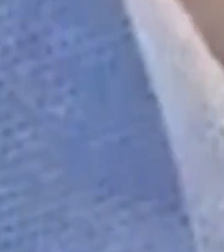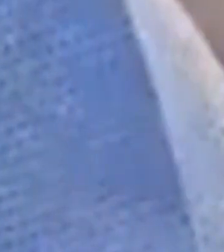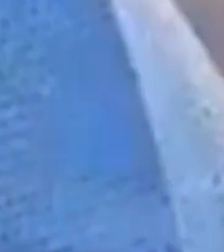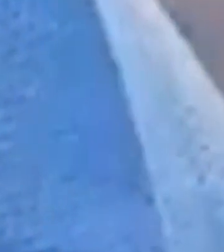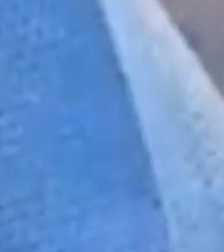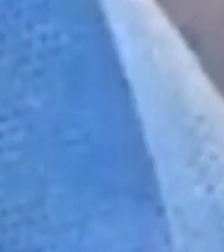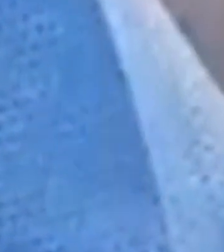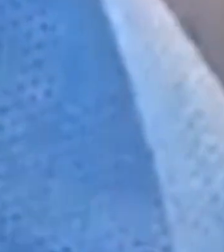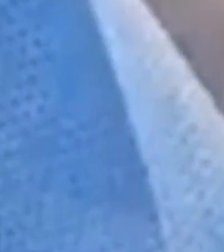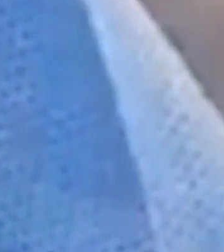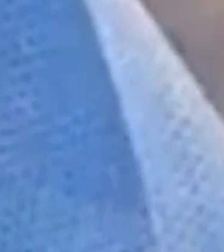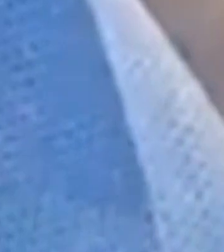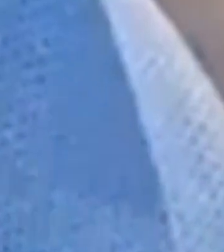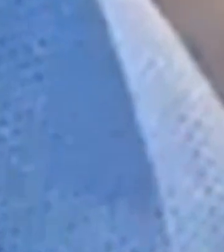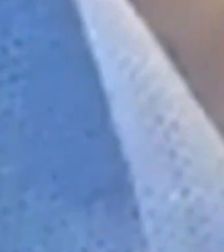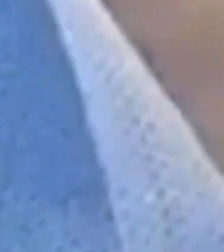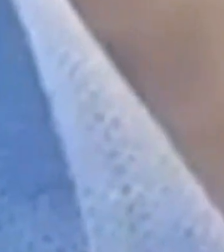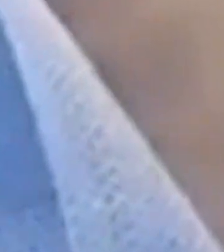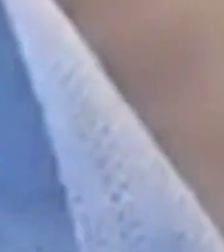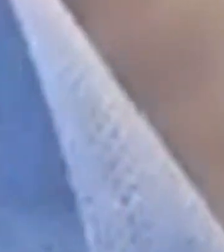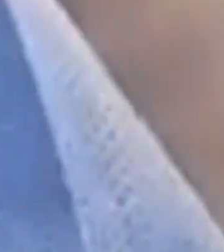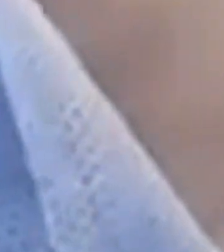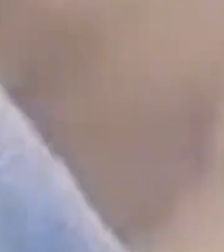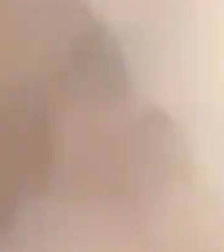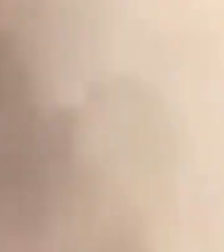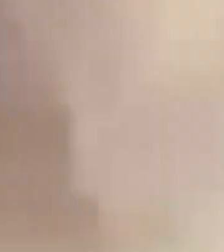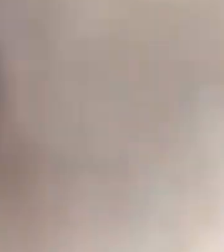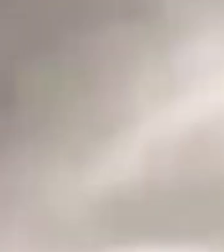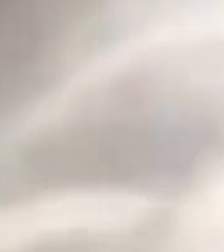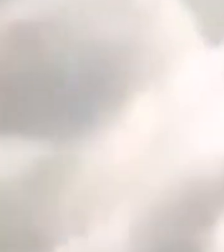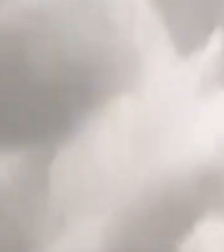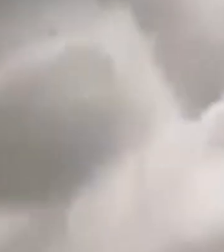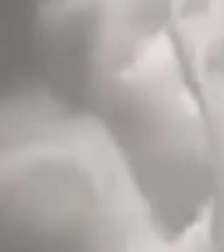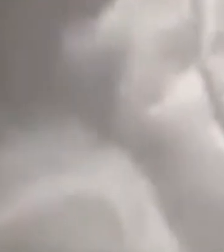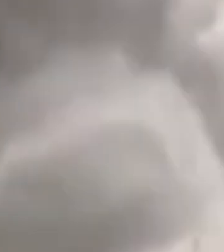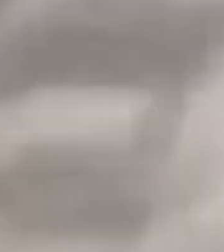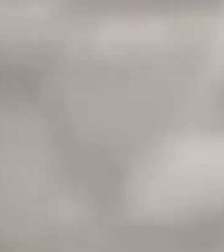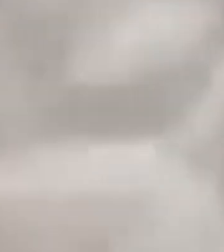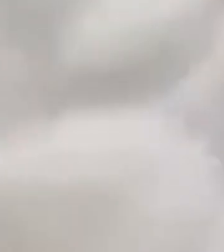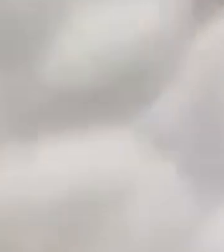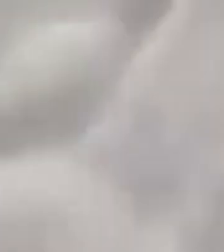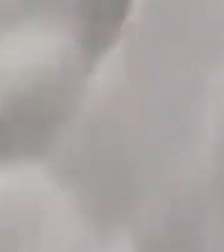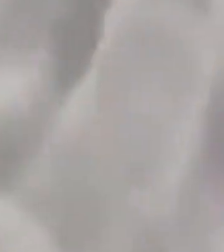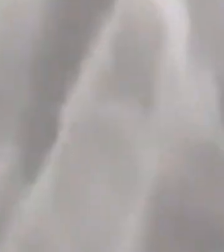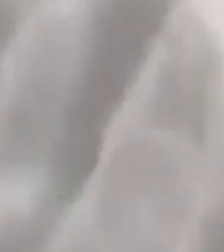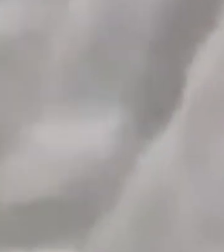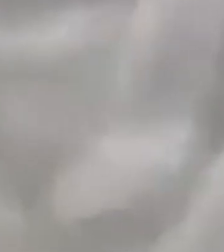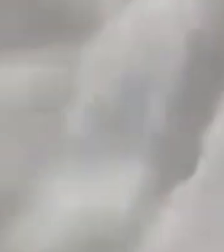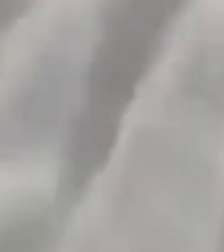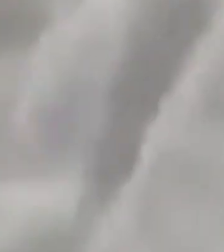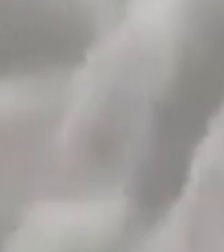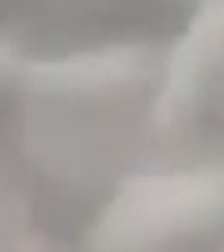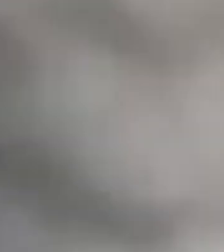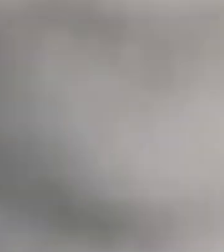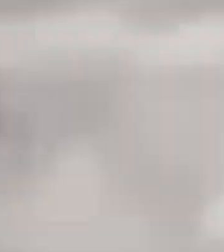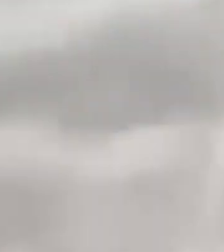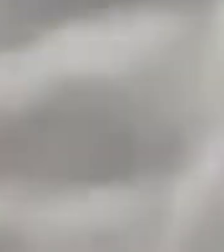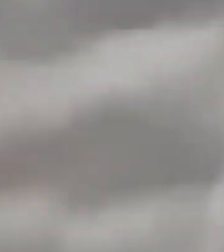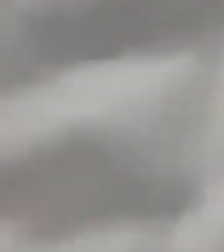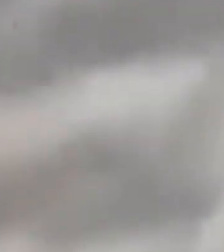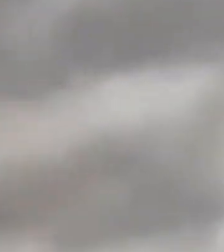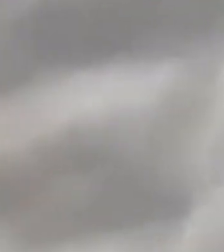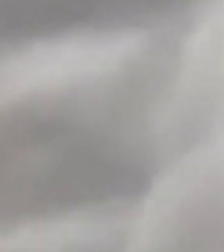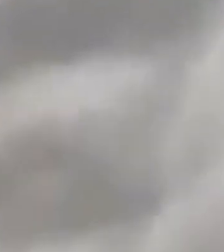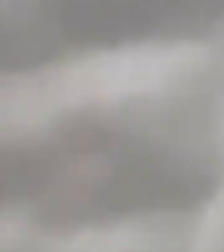de nosotros voy a hablar con el propio director general del inss zoé